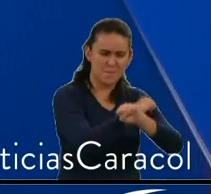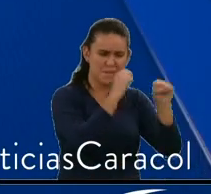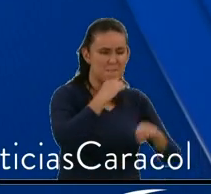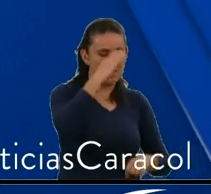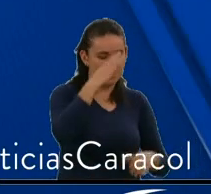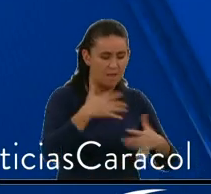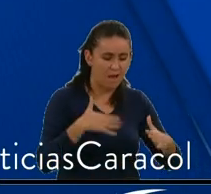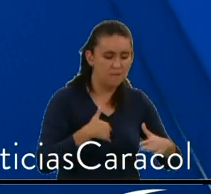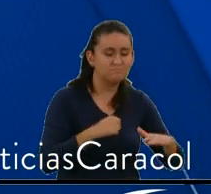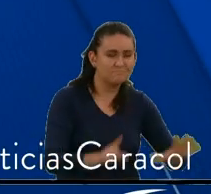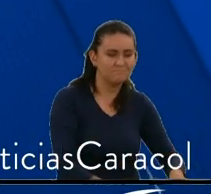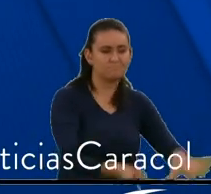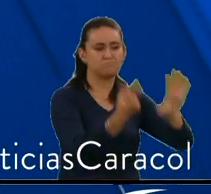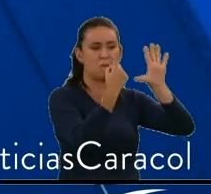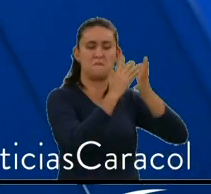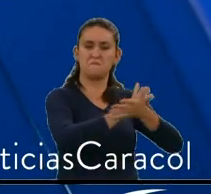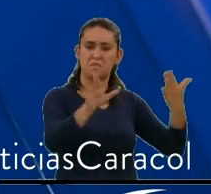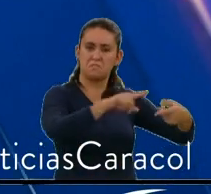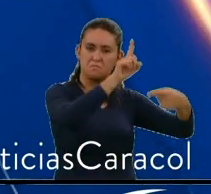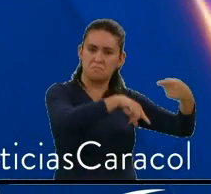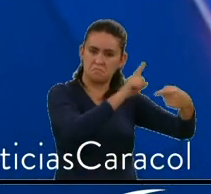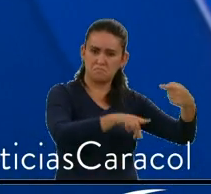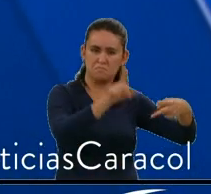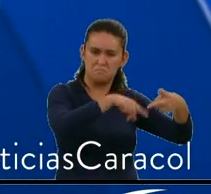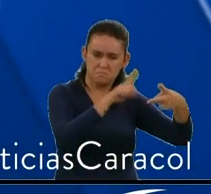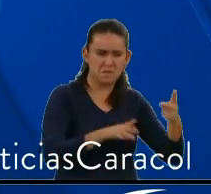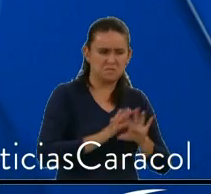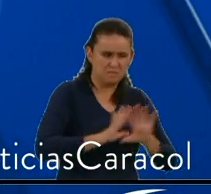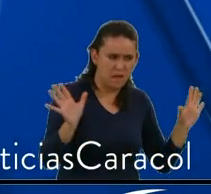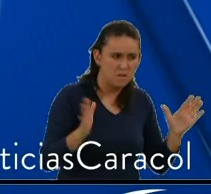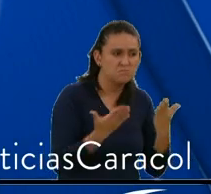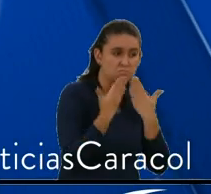¿Han pensado en esas nuevas medidas o cierres sectorizados?